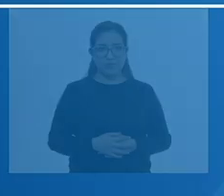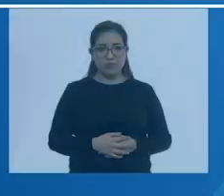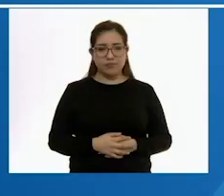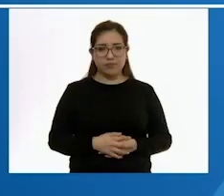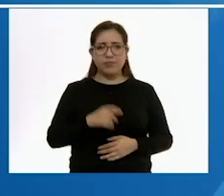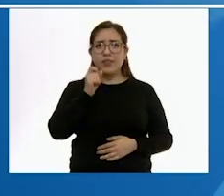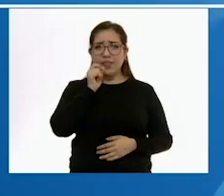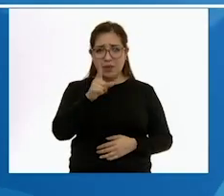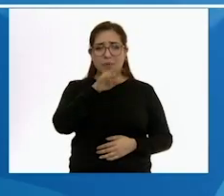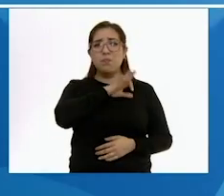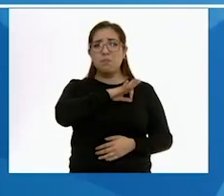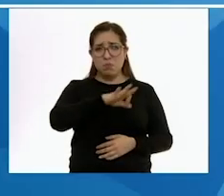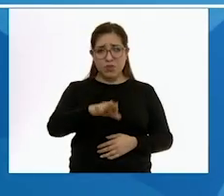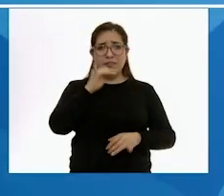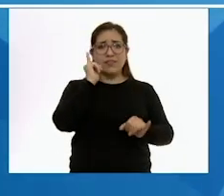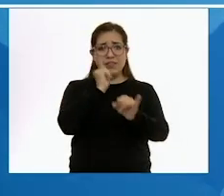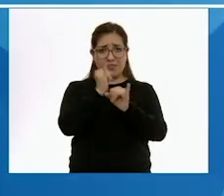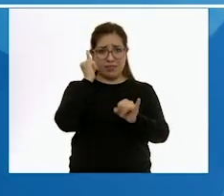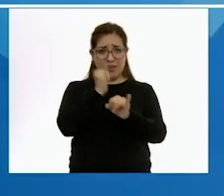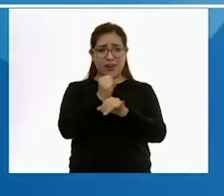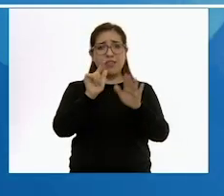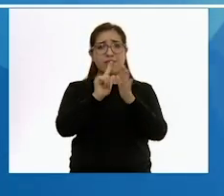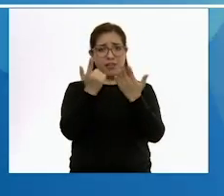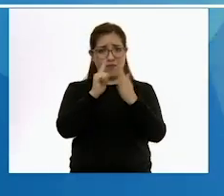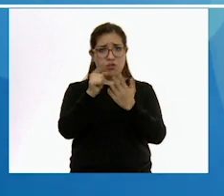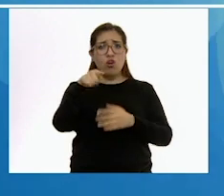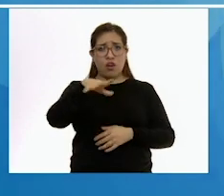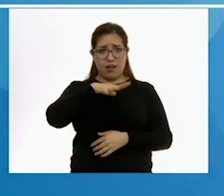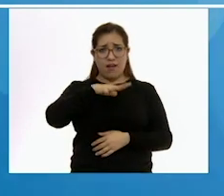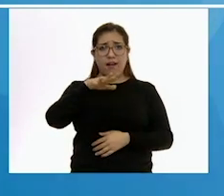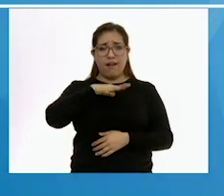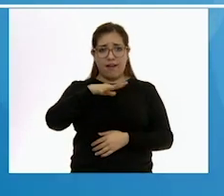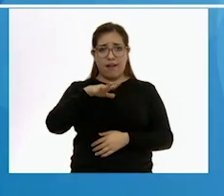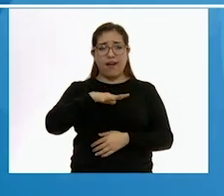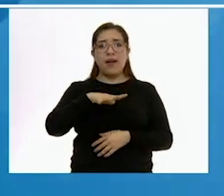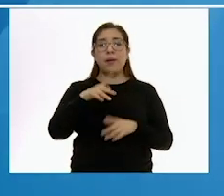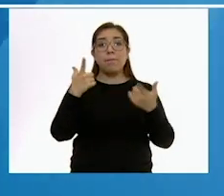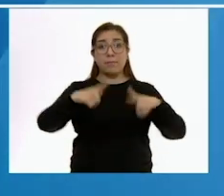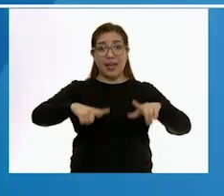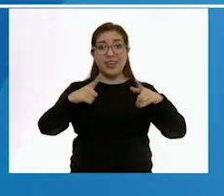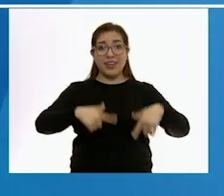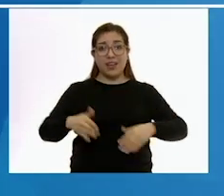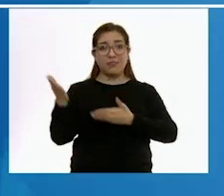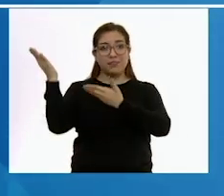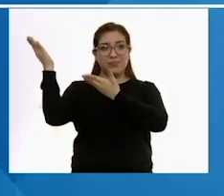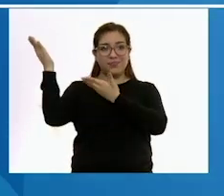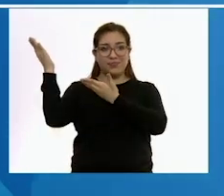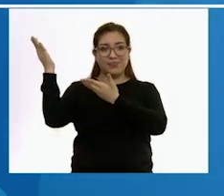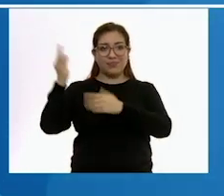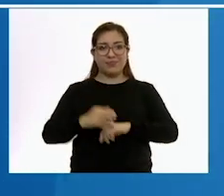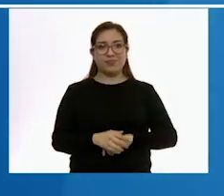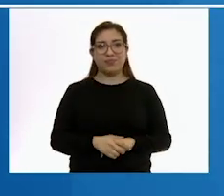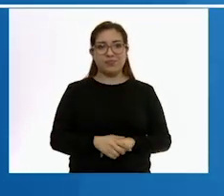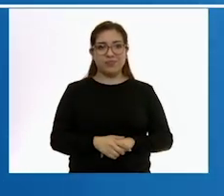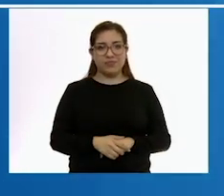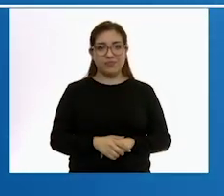También puedes encontrar los libros de texto en la página conalitec.cep.gov.mx